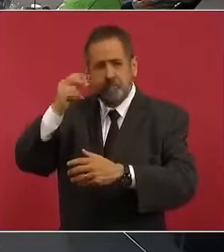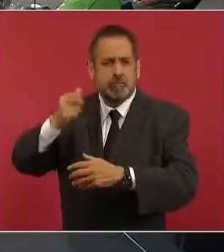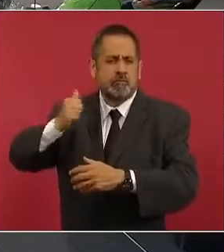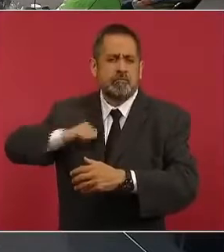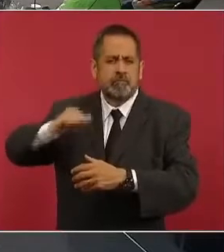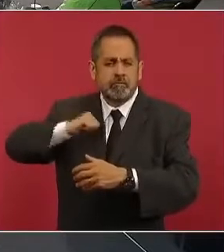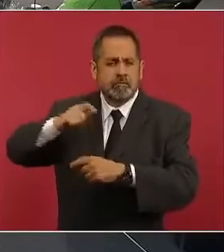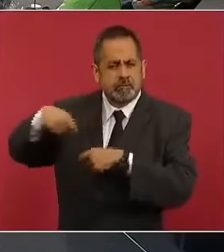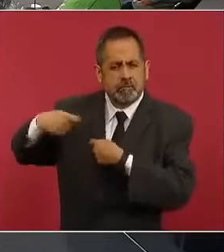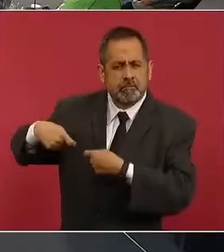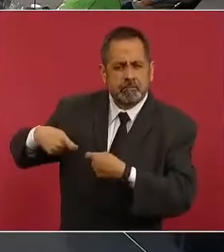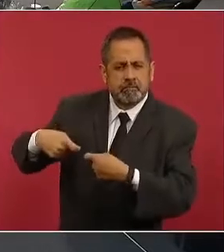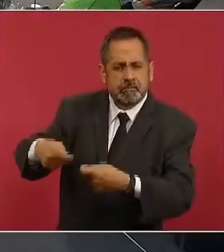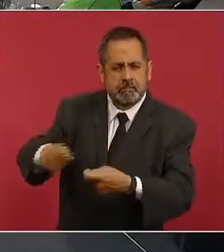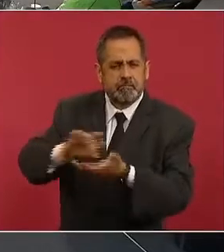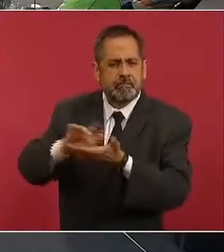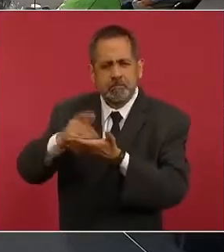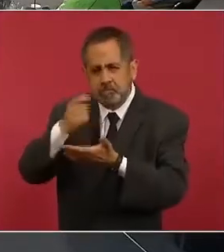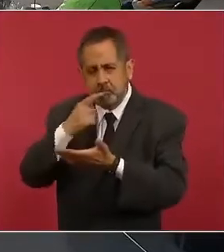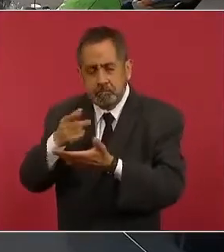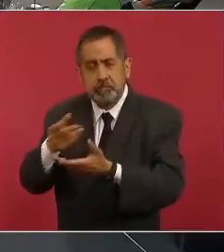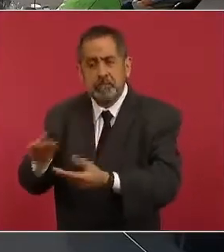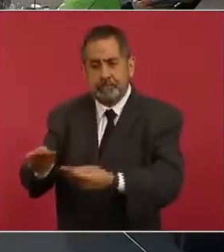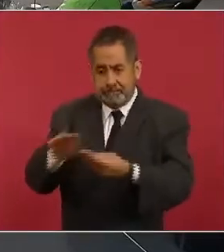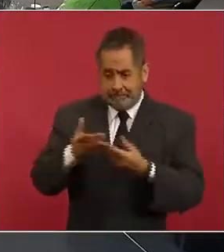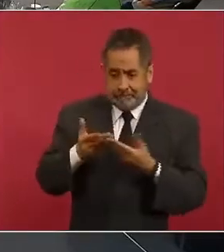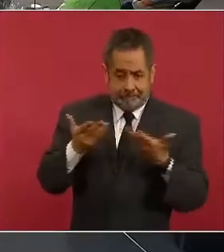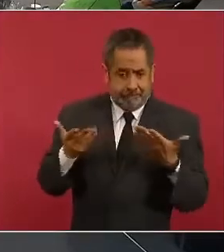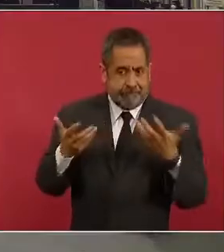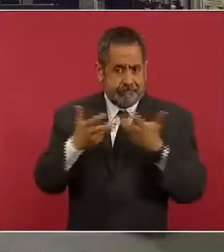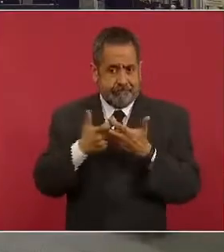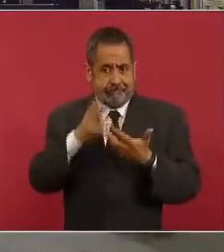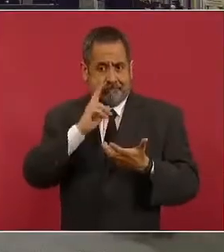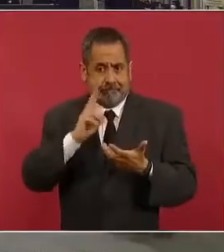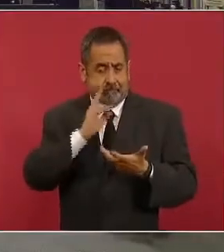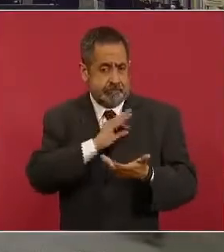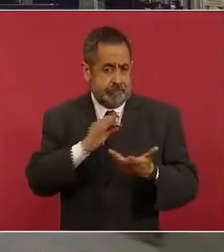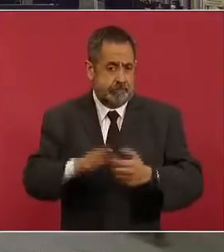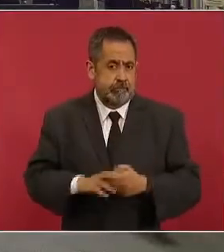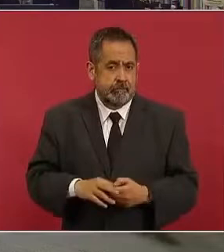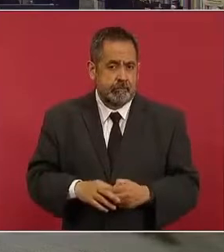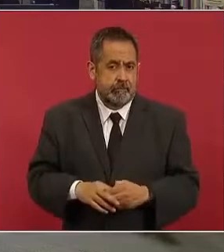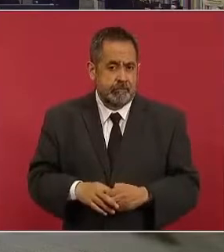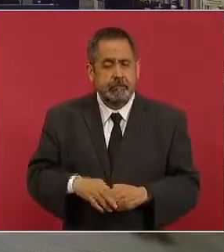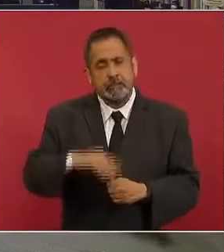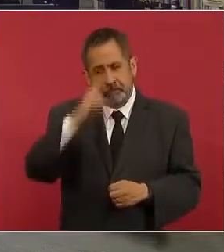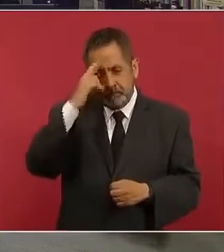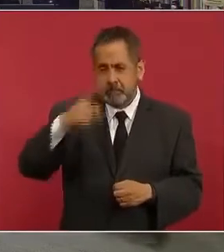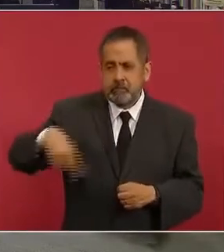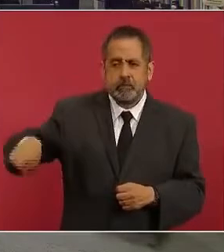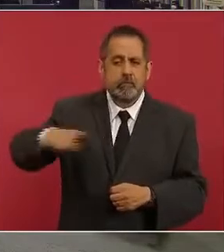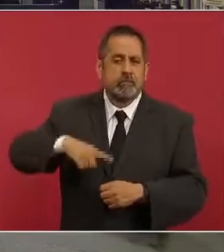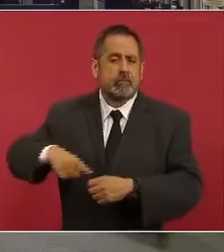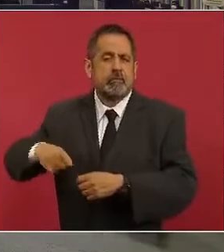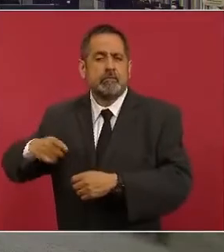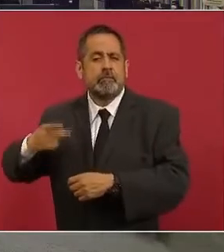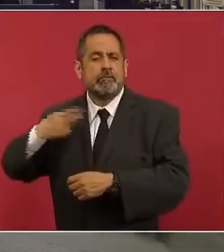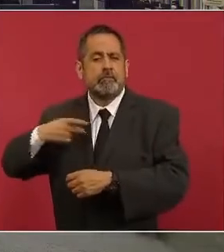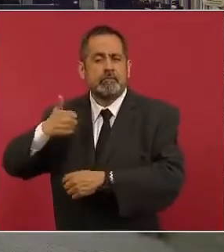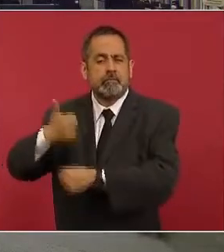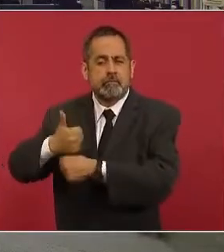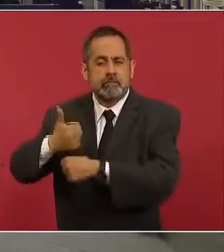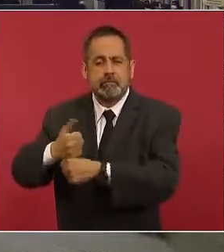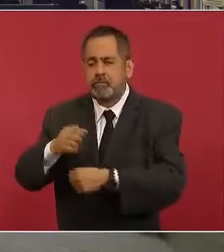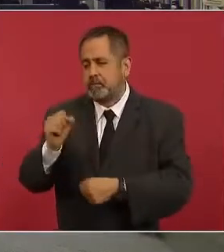este informe se pretende que usted considere la solicitud que le hicieran los abuelos, como el